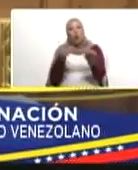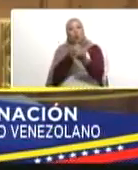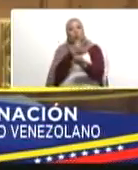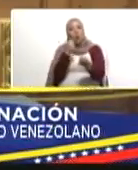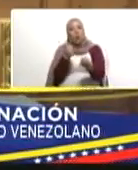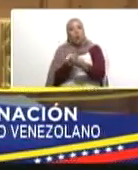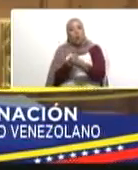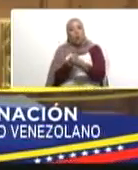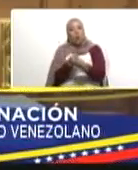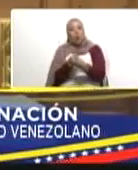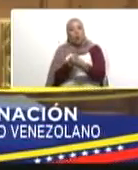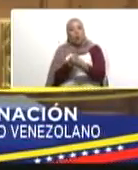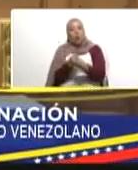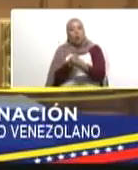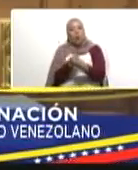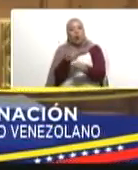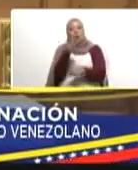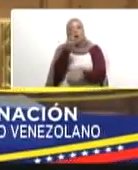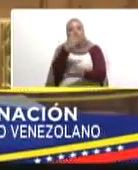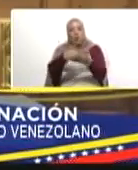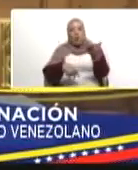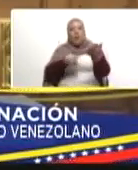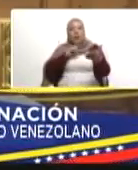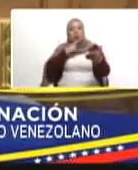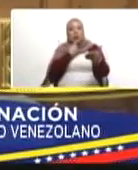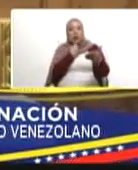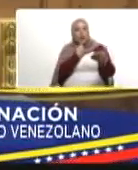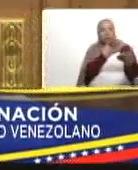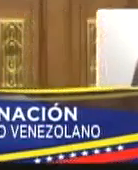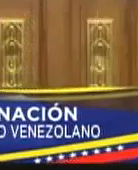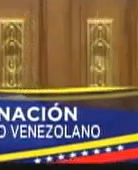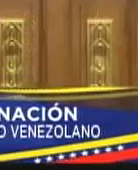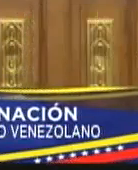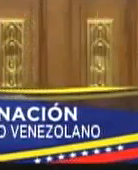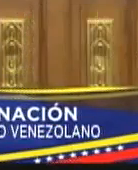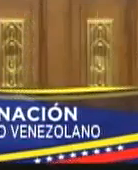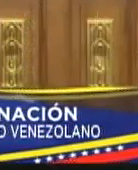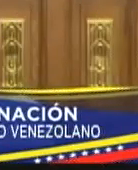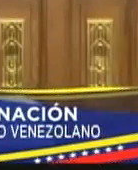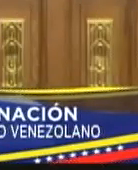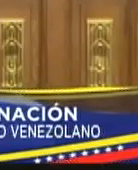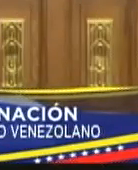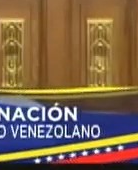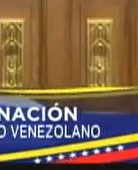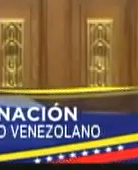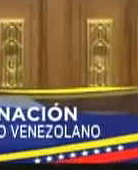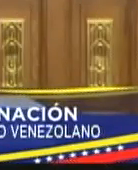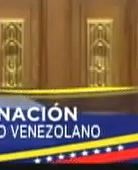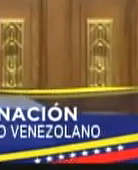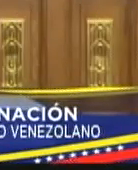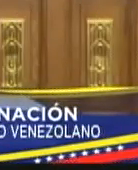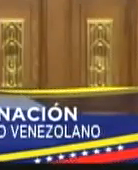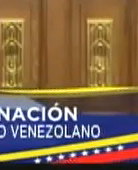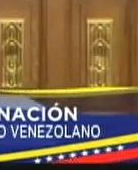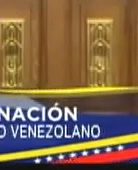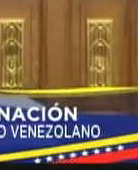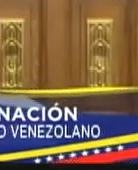todo eso son documentos secretos que permanecerán secretos hasta que permanezcan